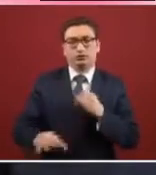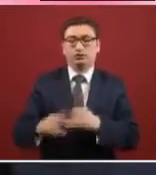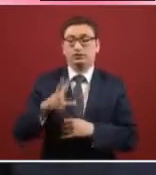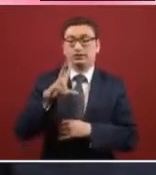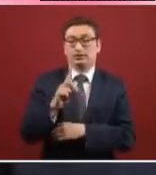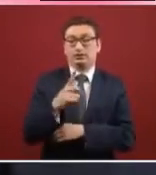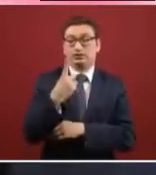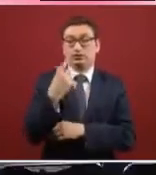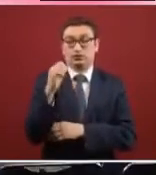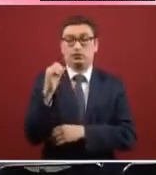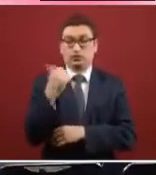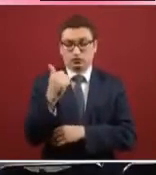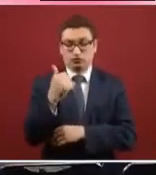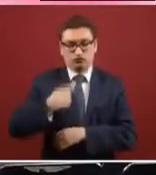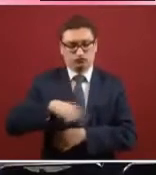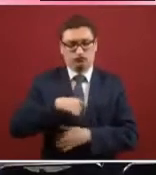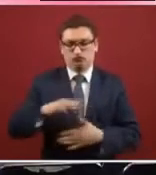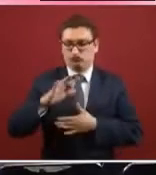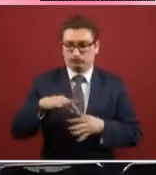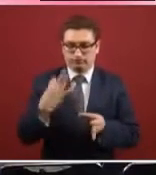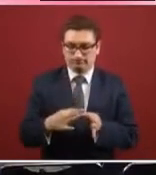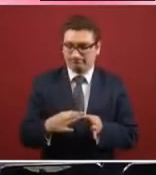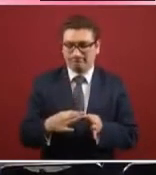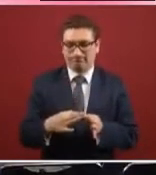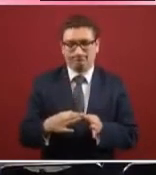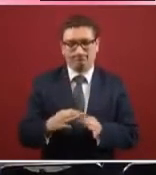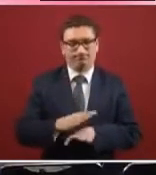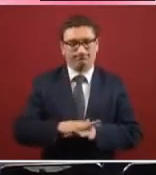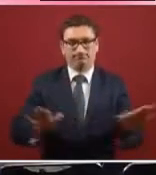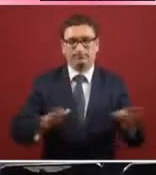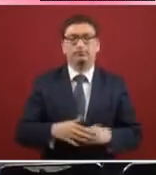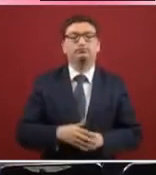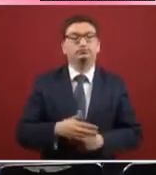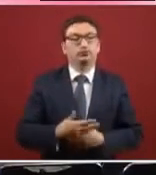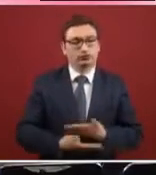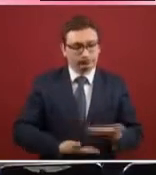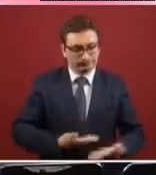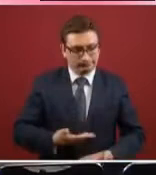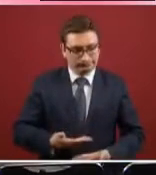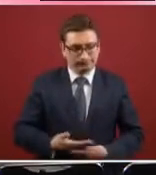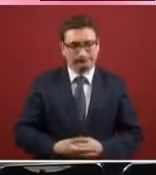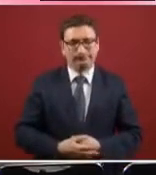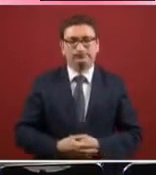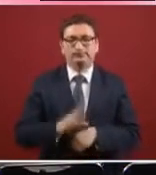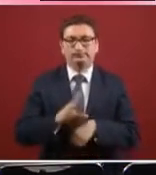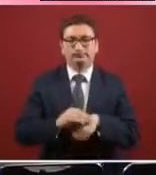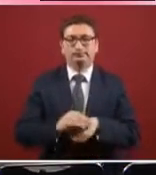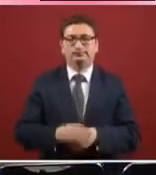límite para terminar. So the 31st of August is when we will be finishing that one.